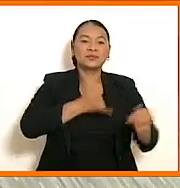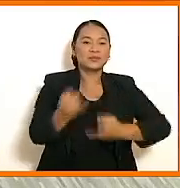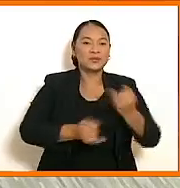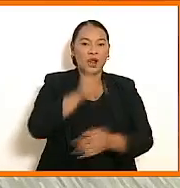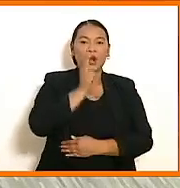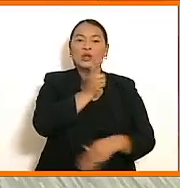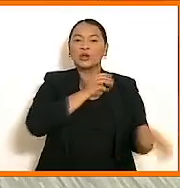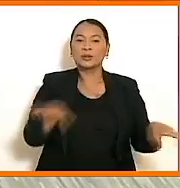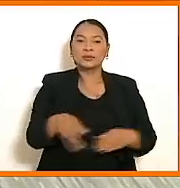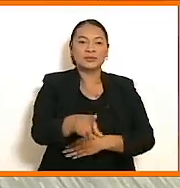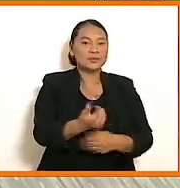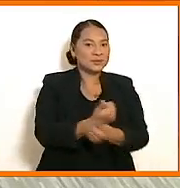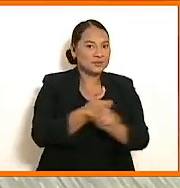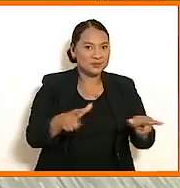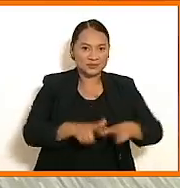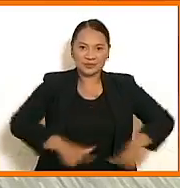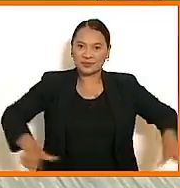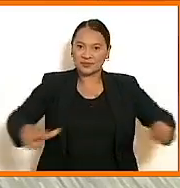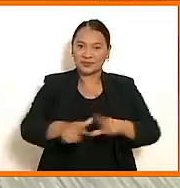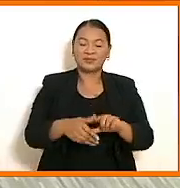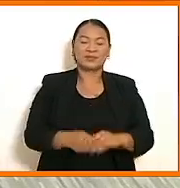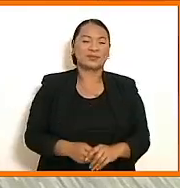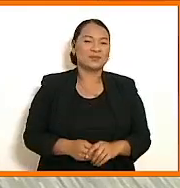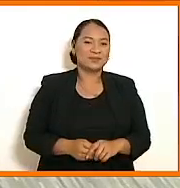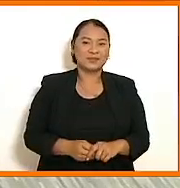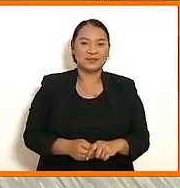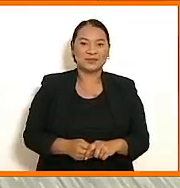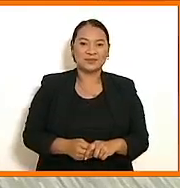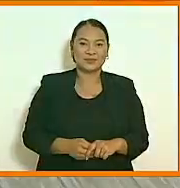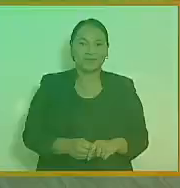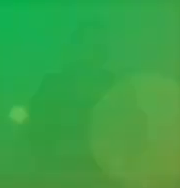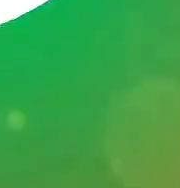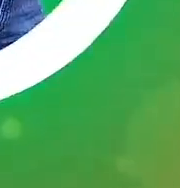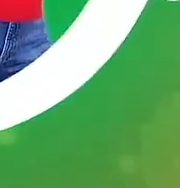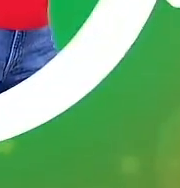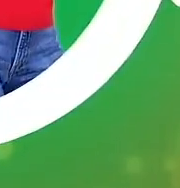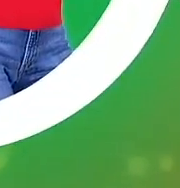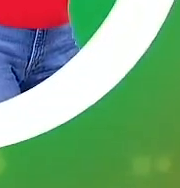Loto, donde quiera que estés. ¡Ay, qué bonito!